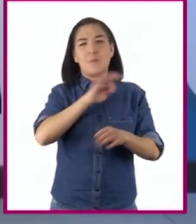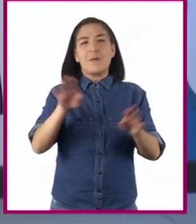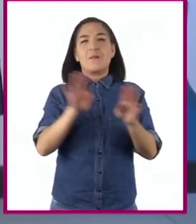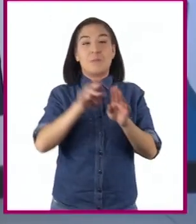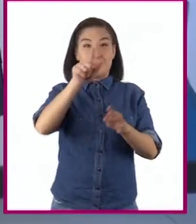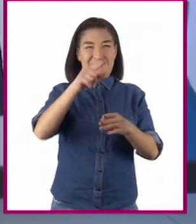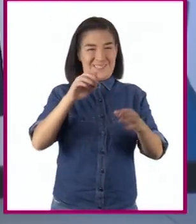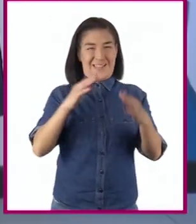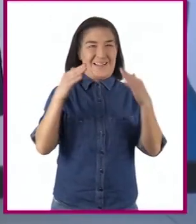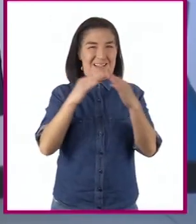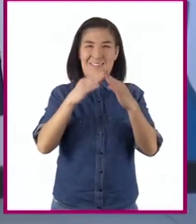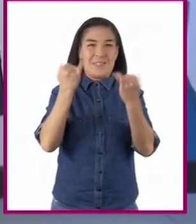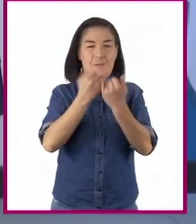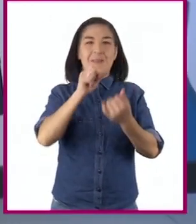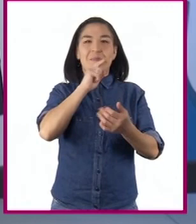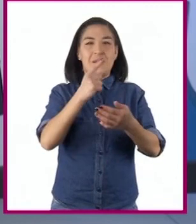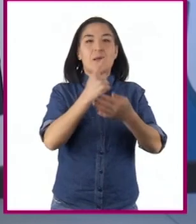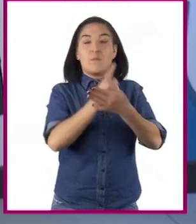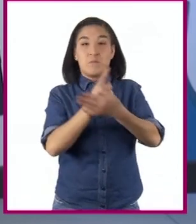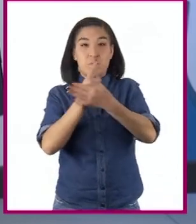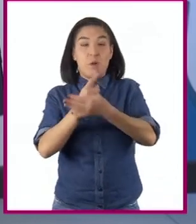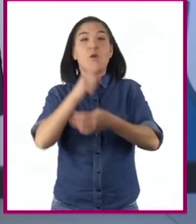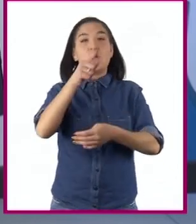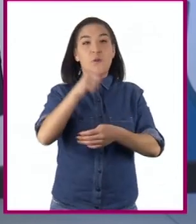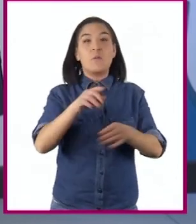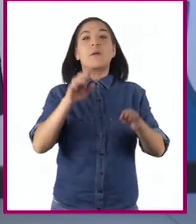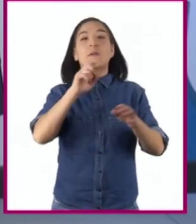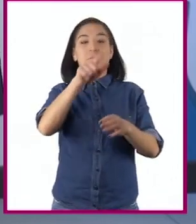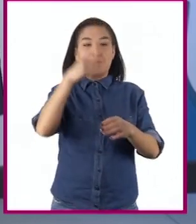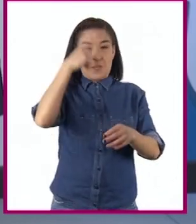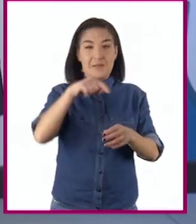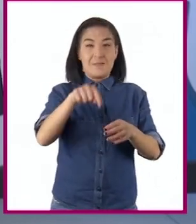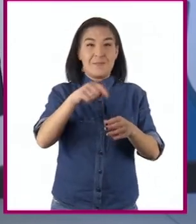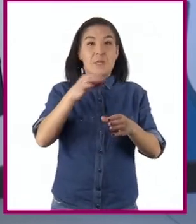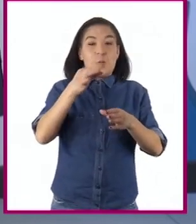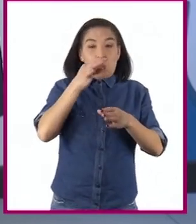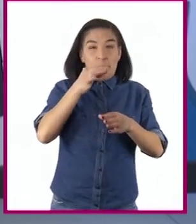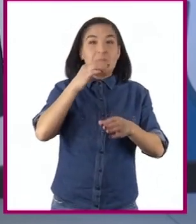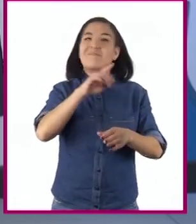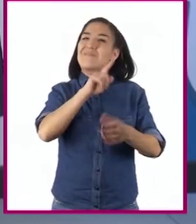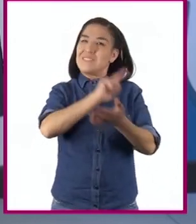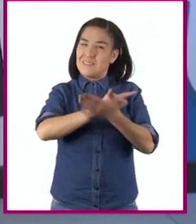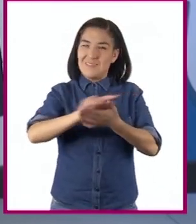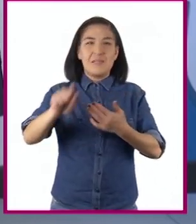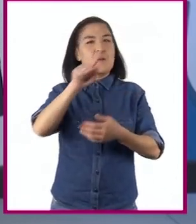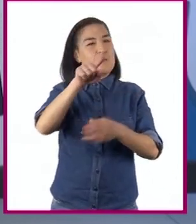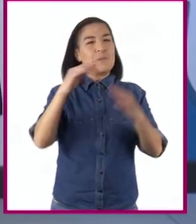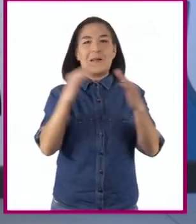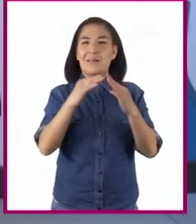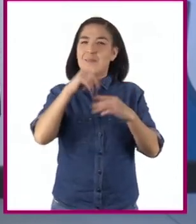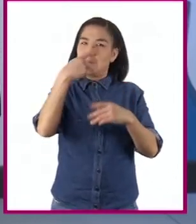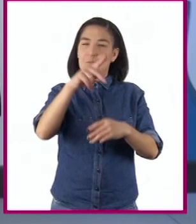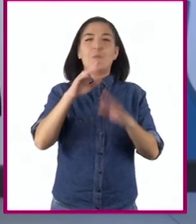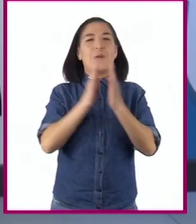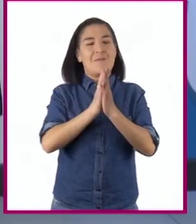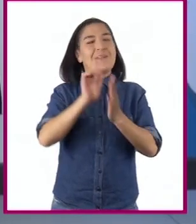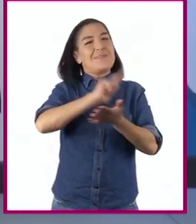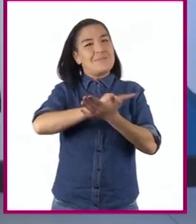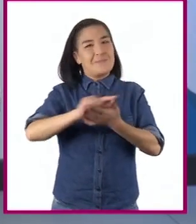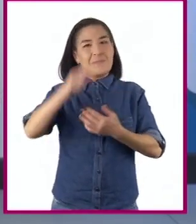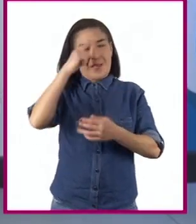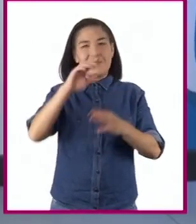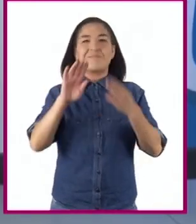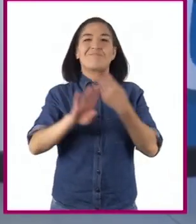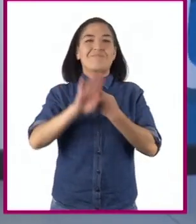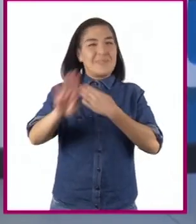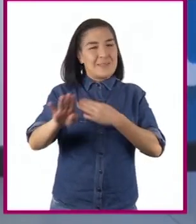submarino en casa, por higiene no compartas tu dispositivo con otra persona. Recuerda que debemos extremar las medidas sanitarias. No olviden